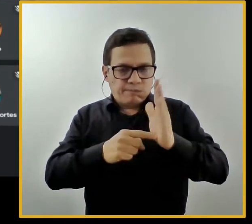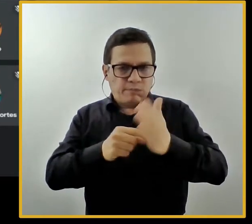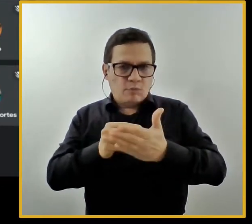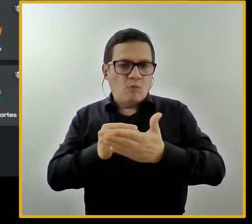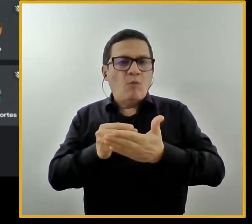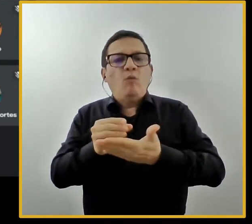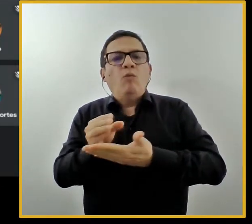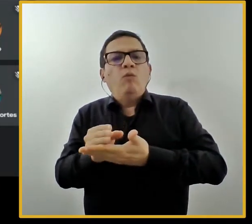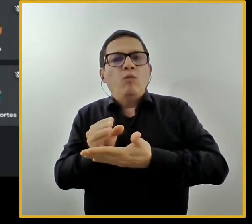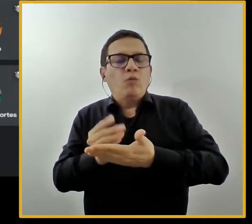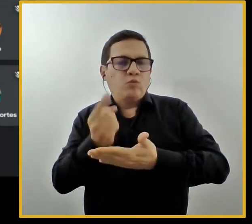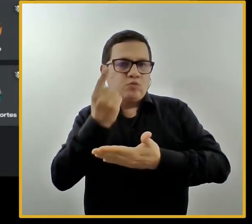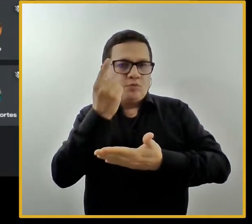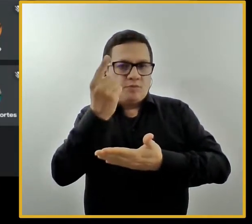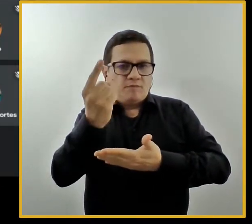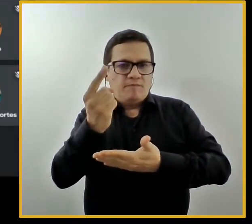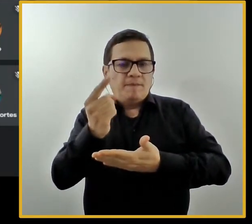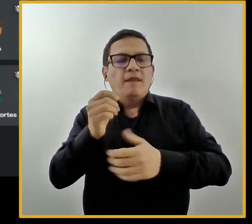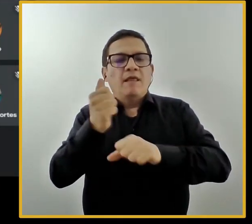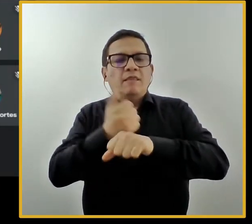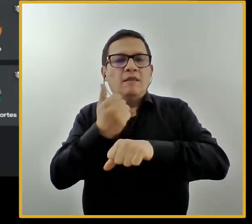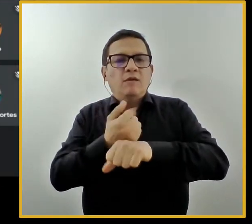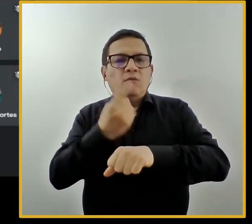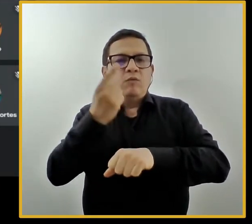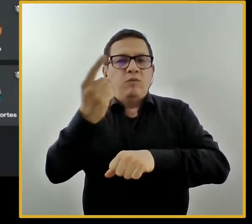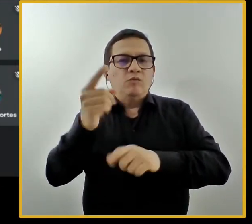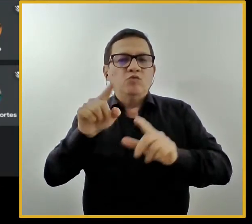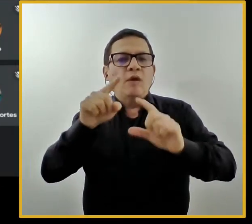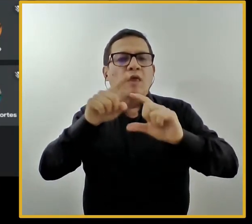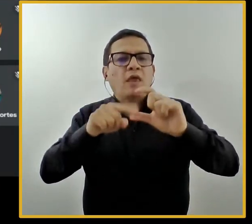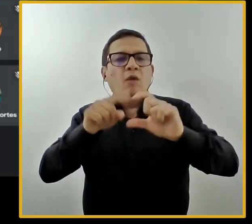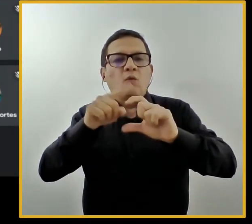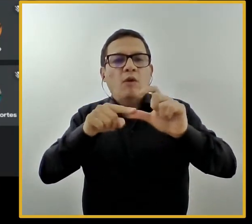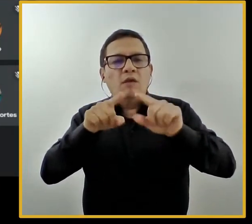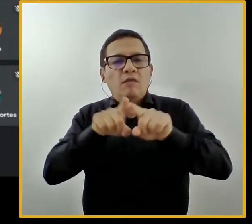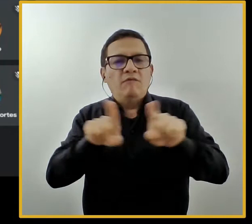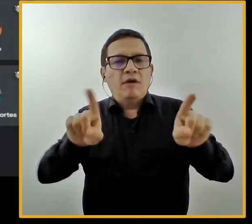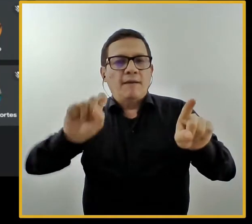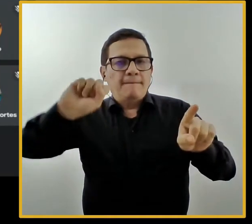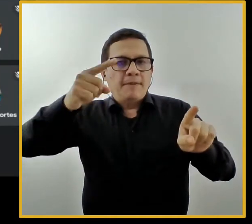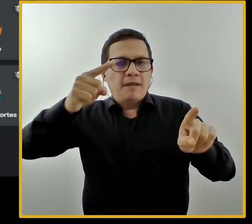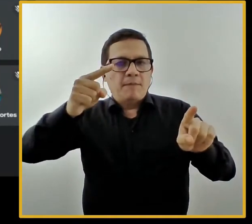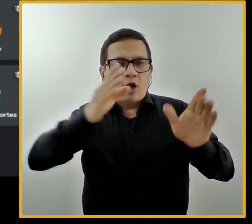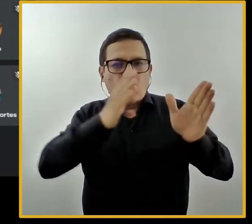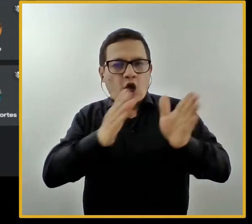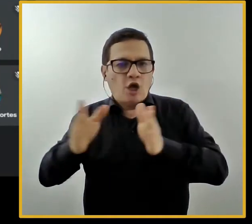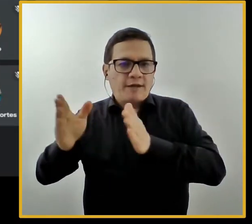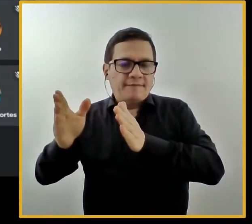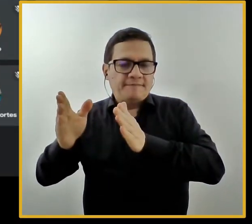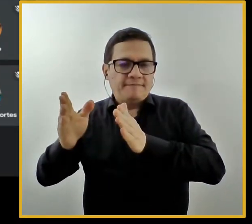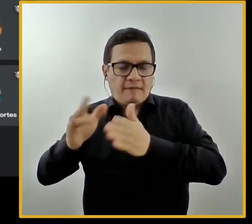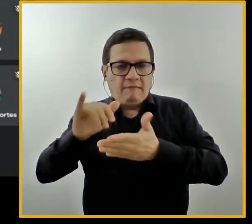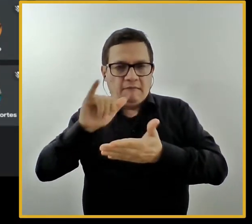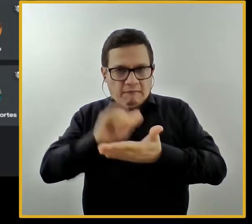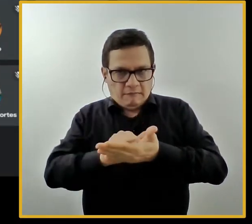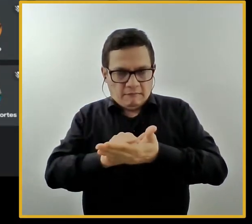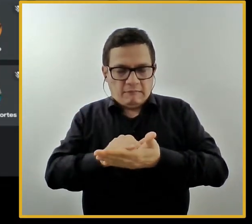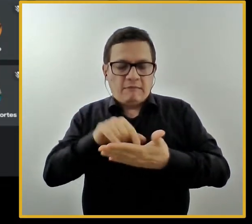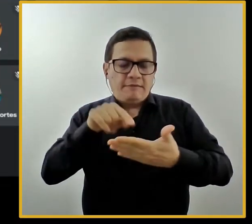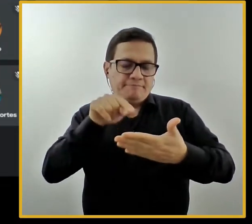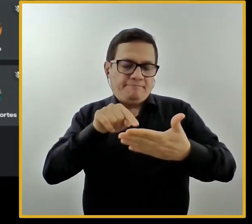unidad número 1, ¿cierto? Tarea 1 de ecuaciones diferenciales de primer orden. Entonces, en este orden de